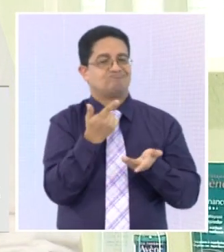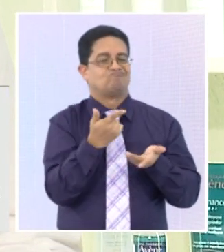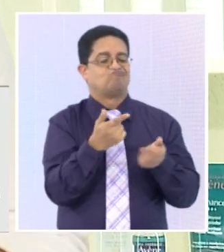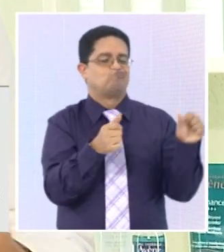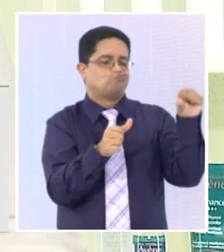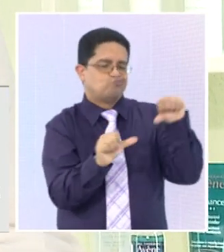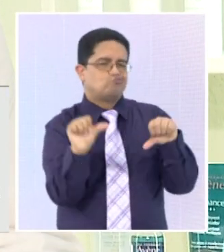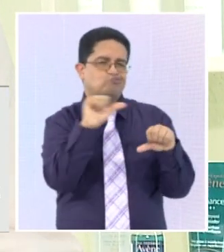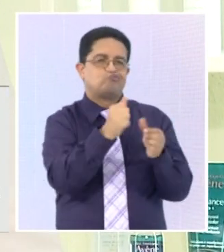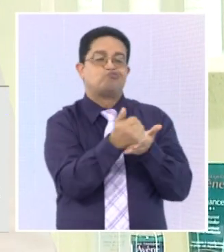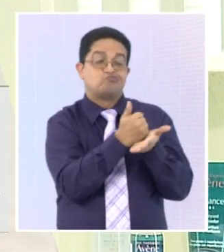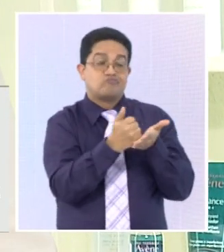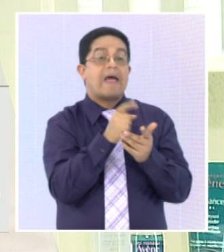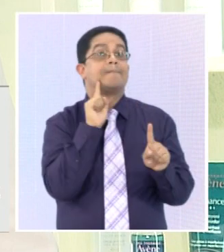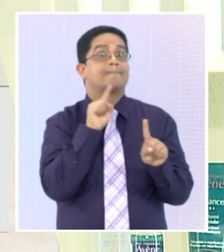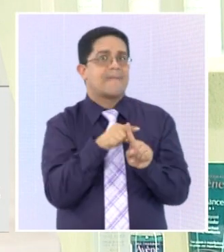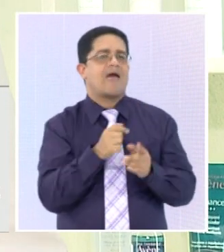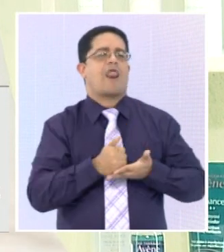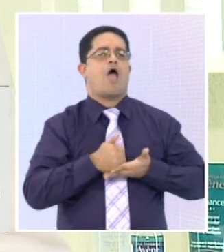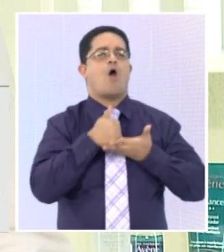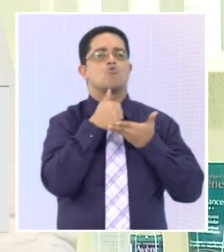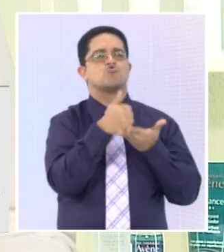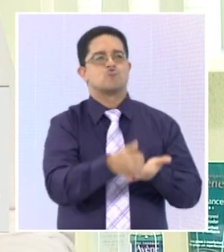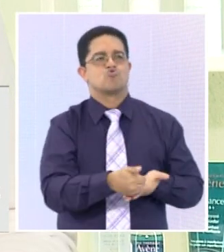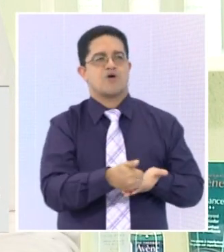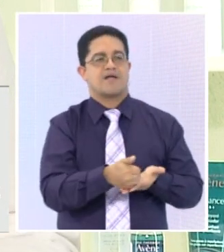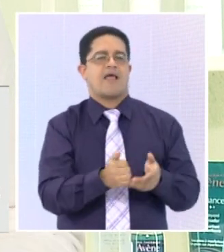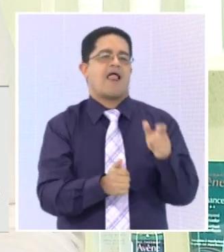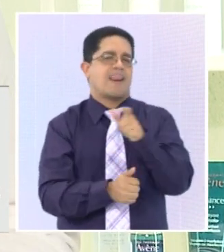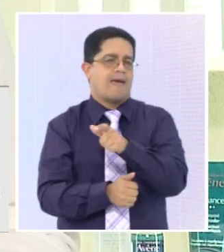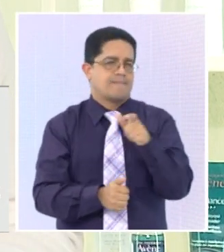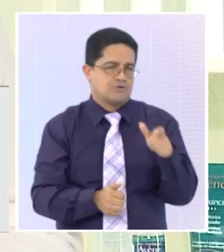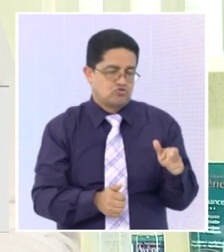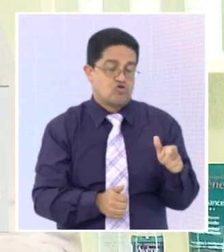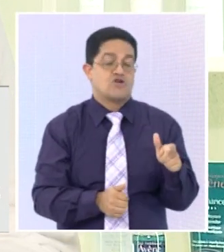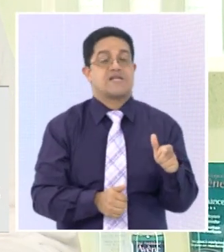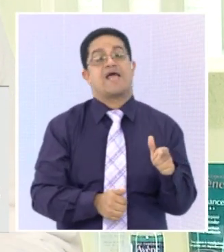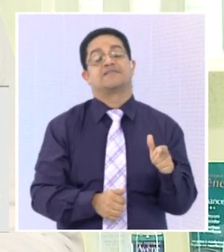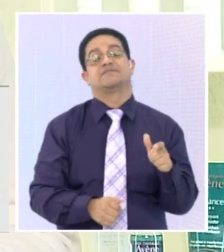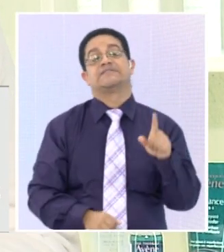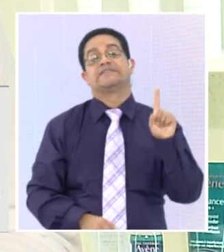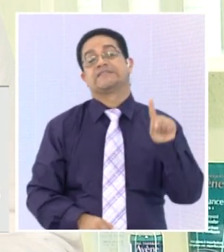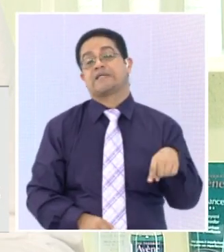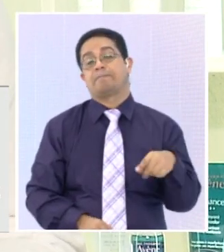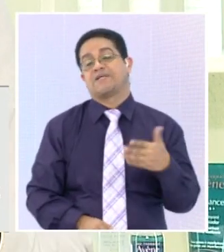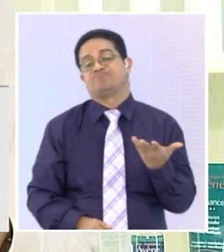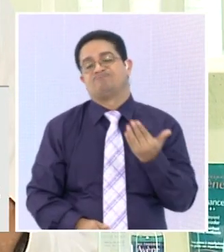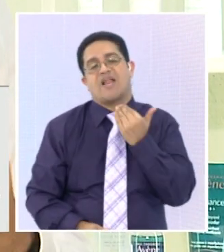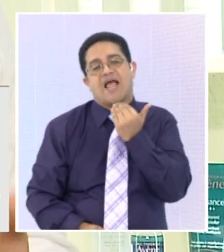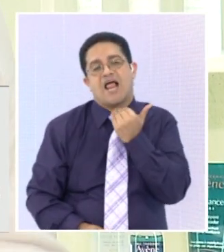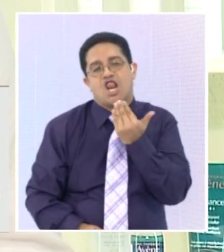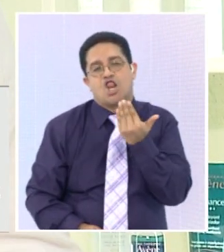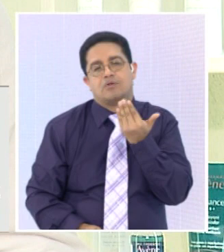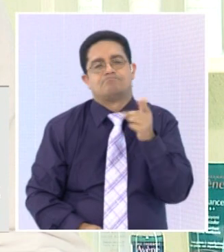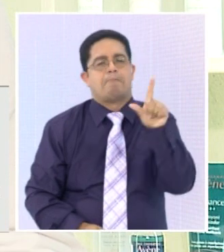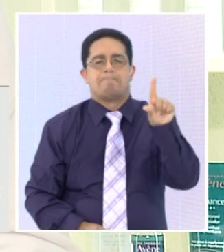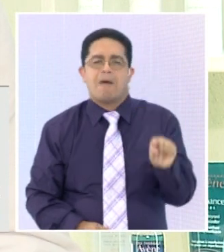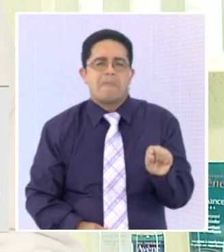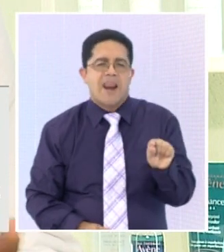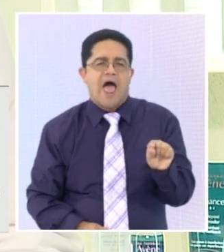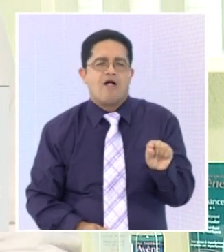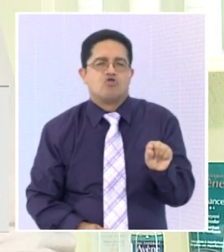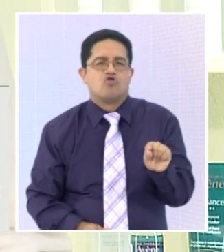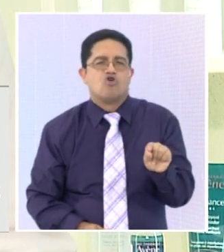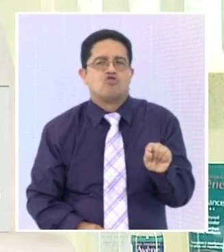para ayudar al tratamiento de las personas y también, bueno, son, digamos, un recurso más económico que los